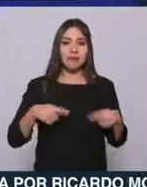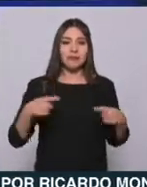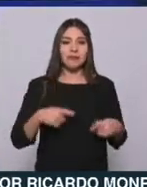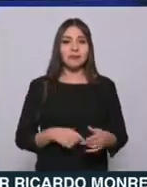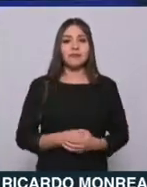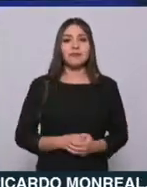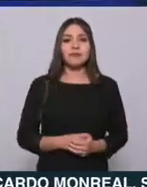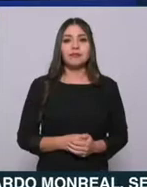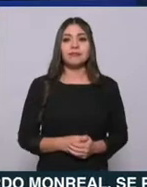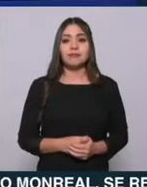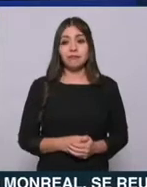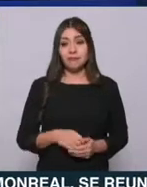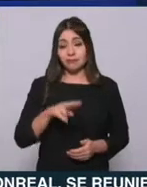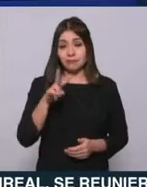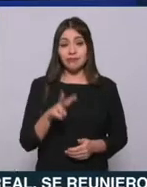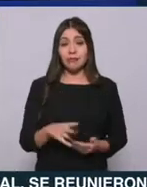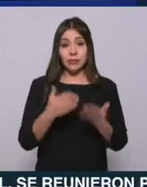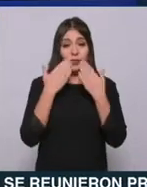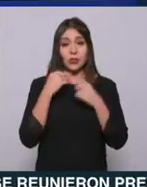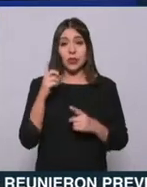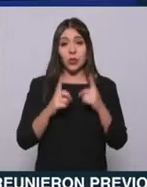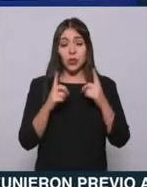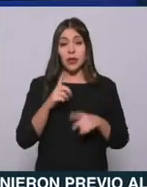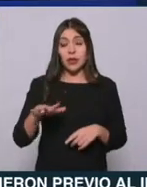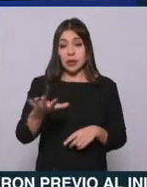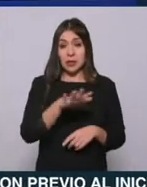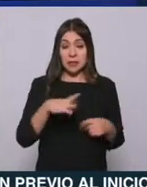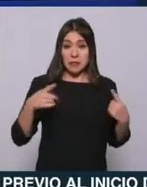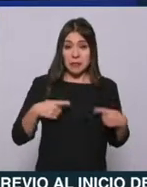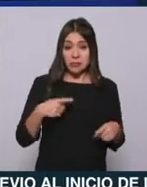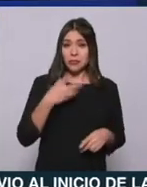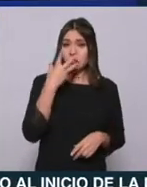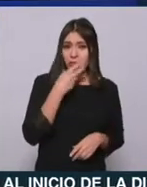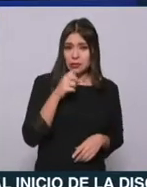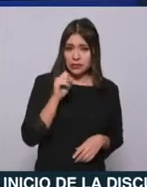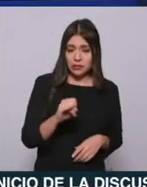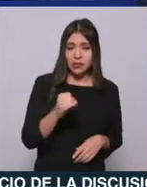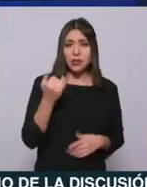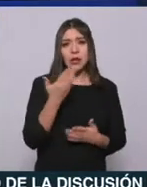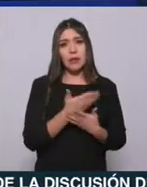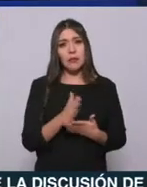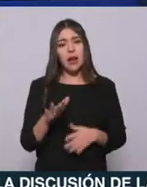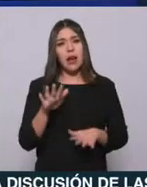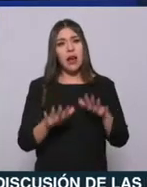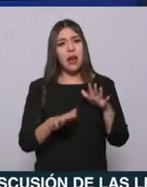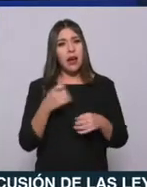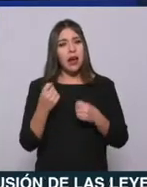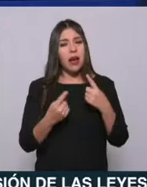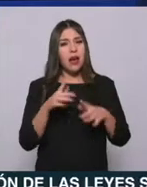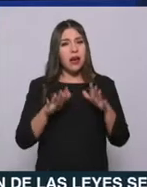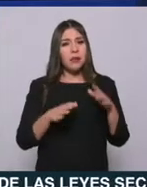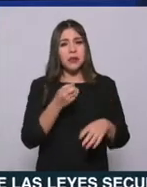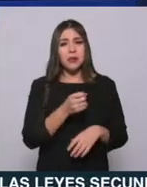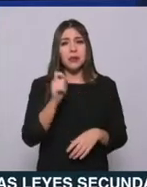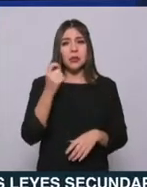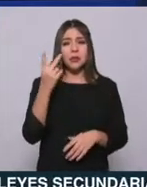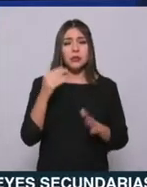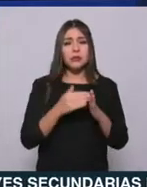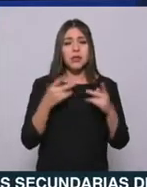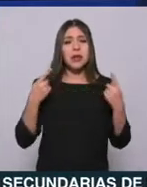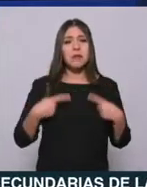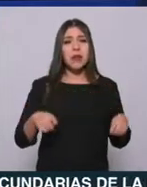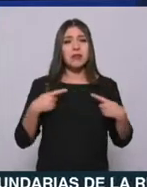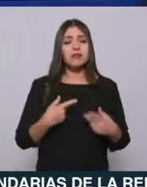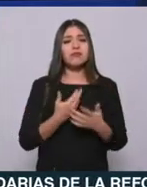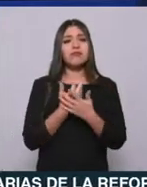alguna, doctora, bonito para la sociedad, pero también con sabores amargos, porque 22,000 personas, los 22,000 pacientes están esperando